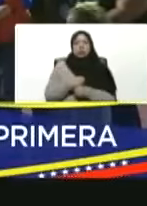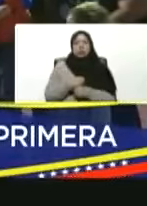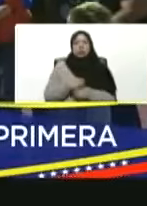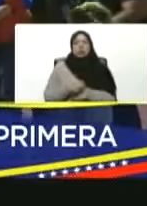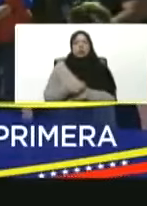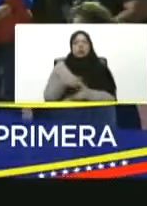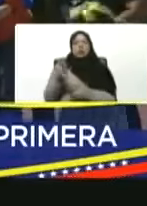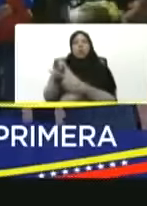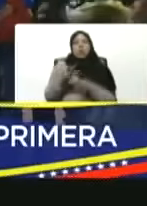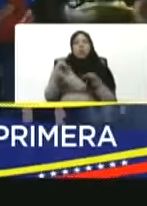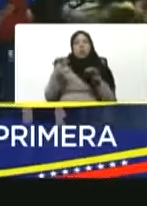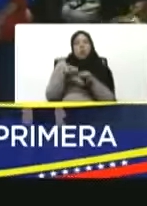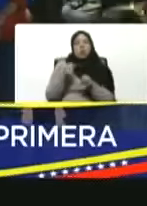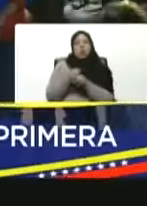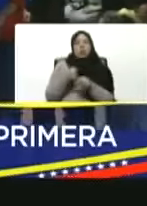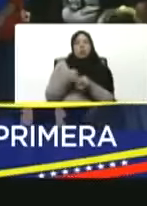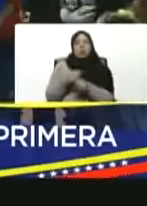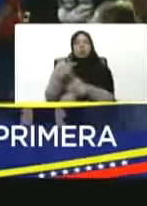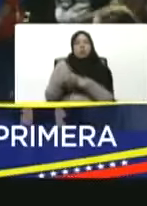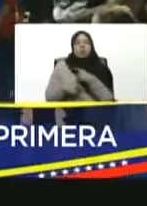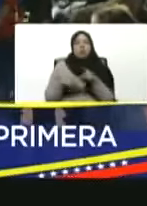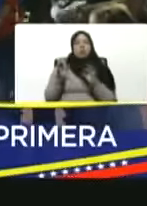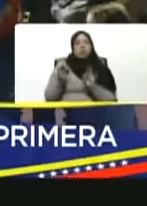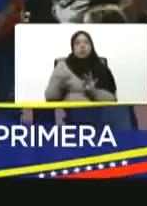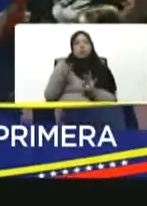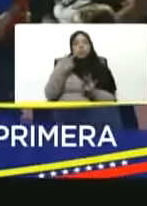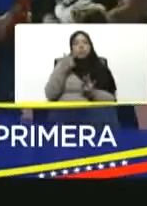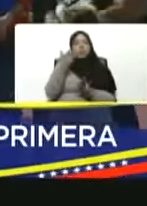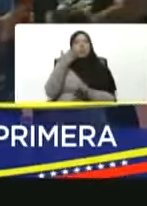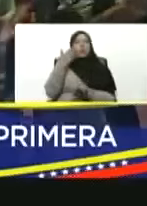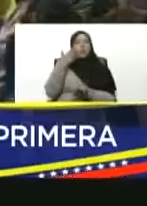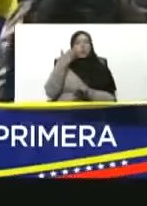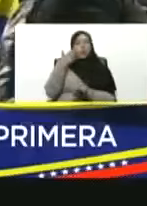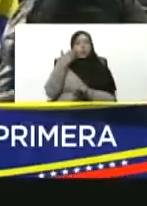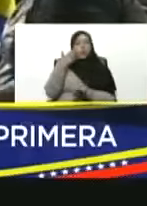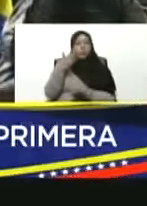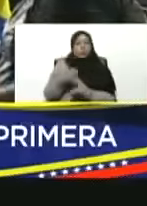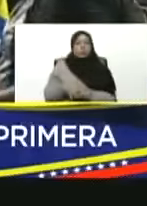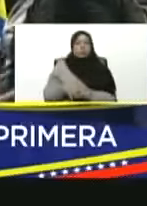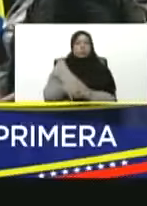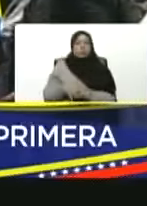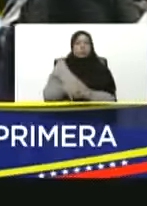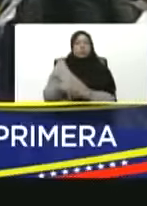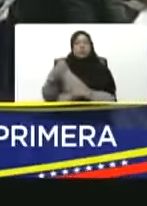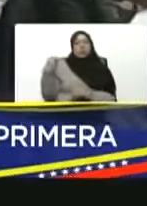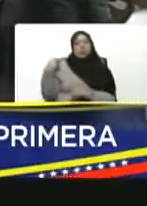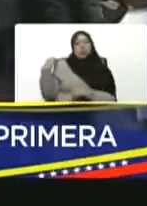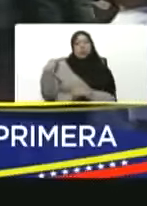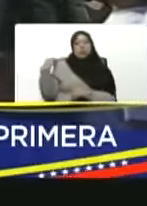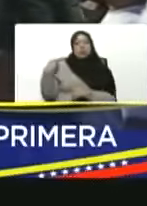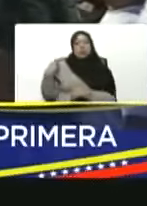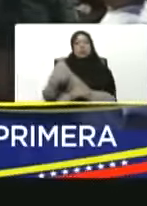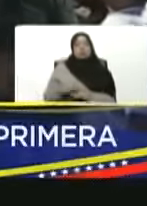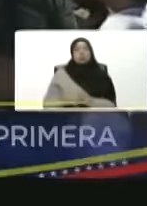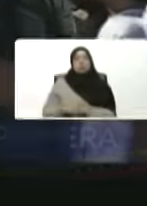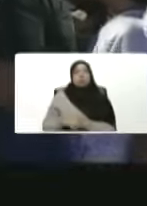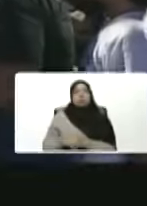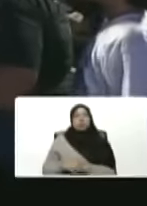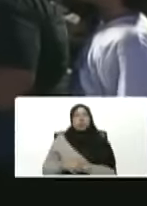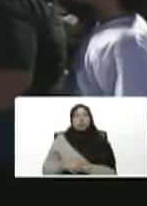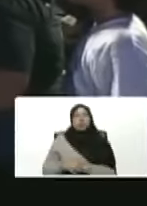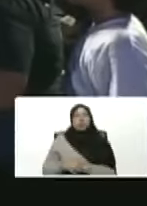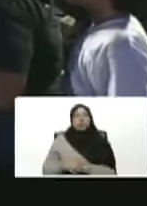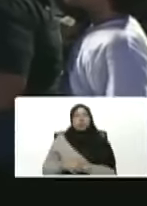Y me contaba Mireya que su madre le dijo... Nomás escuchaba